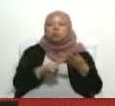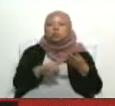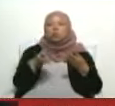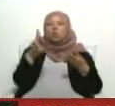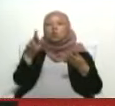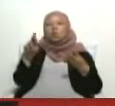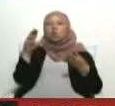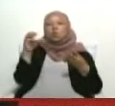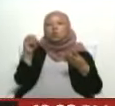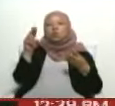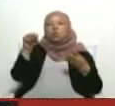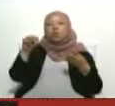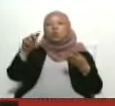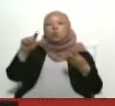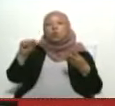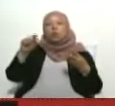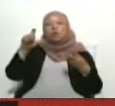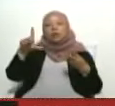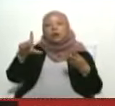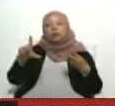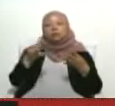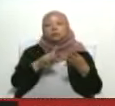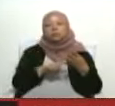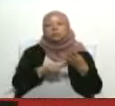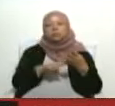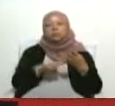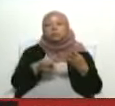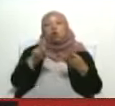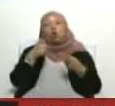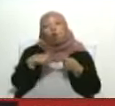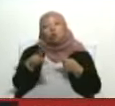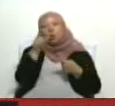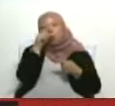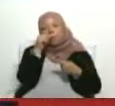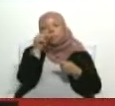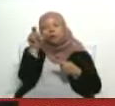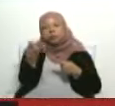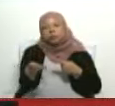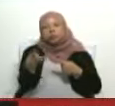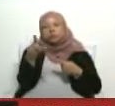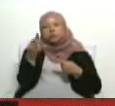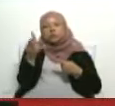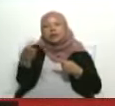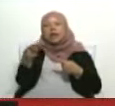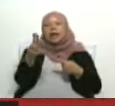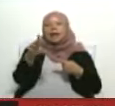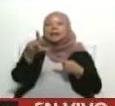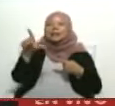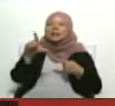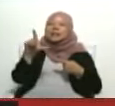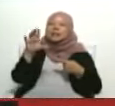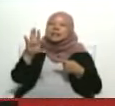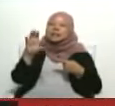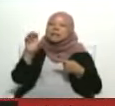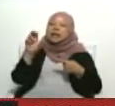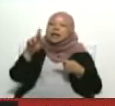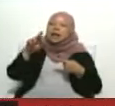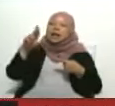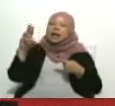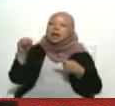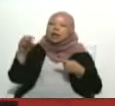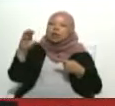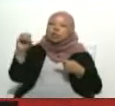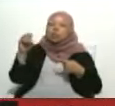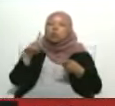Ronald Alejandro Ferrer Vera, Guillermo Henry César Ciero, Tomás Martínez Chico